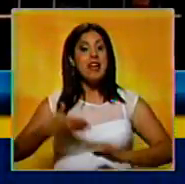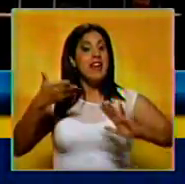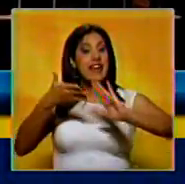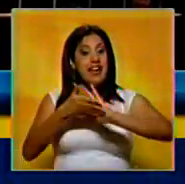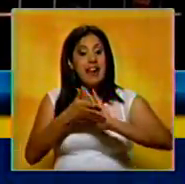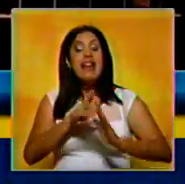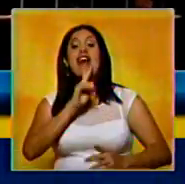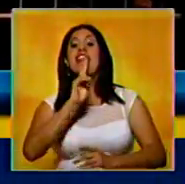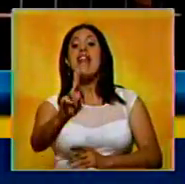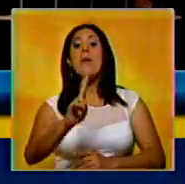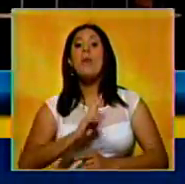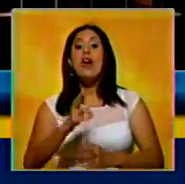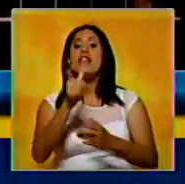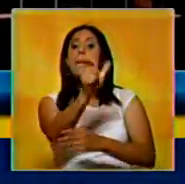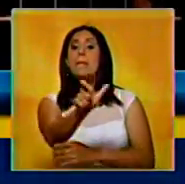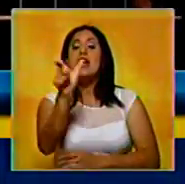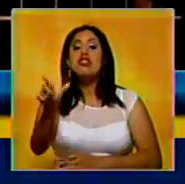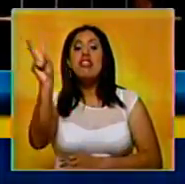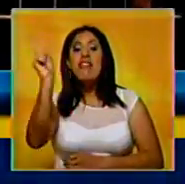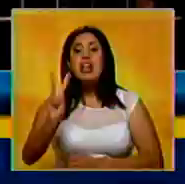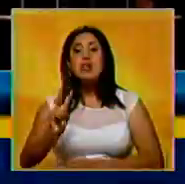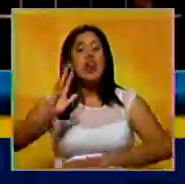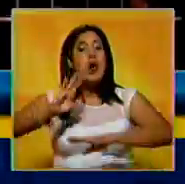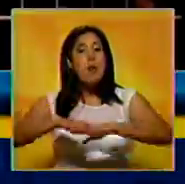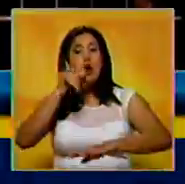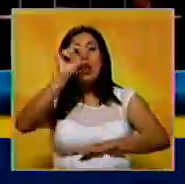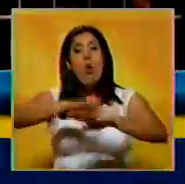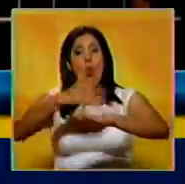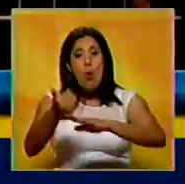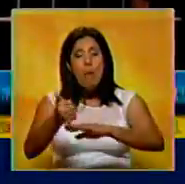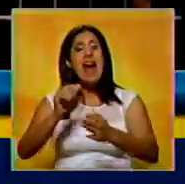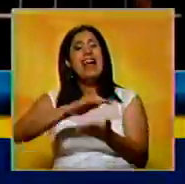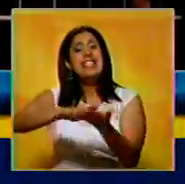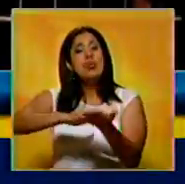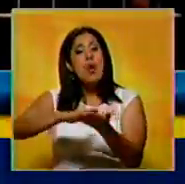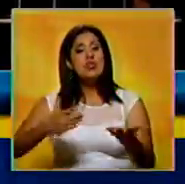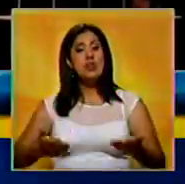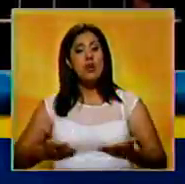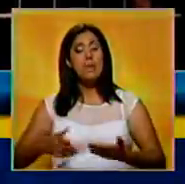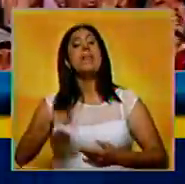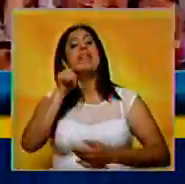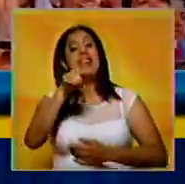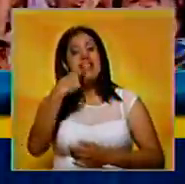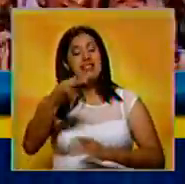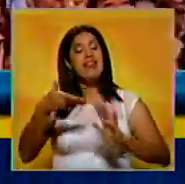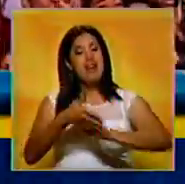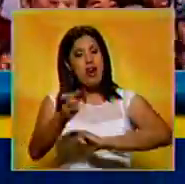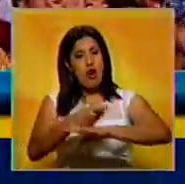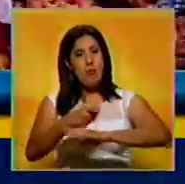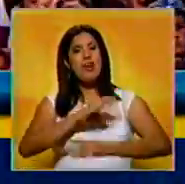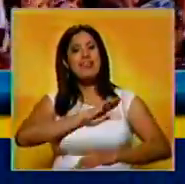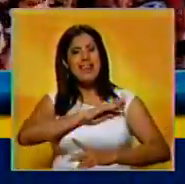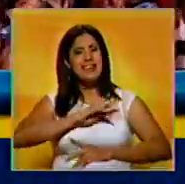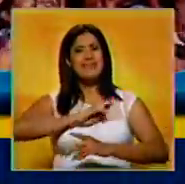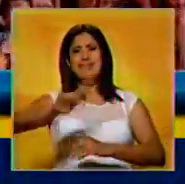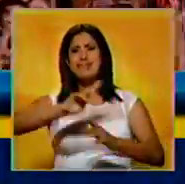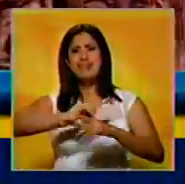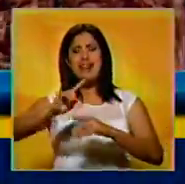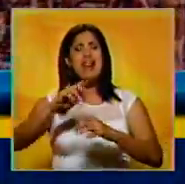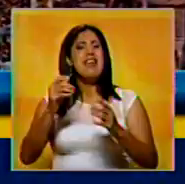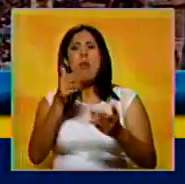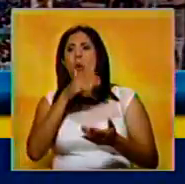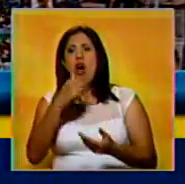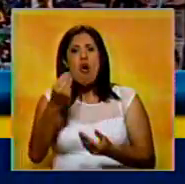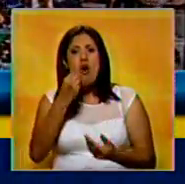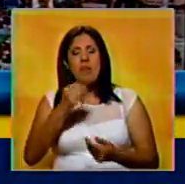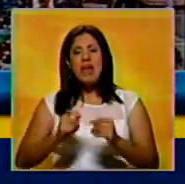dé respuesta a los venezolanos sobre esta situación. Dijo que el gobierno está batiendo récords en